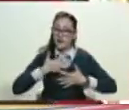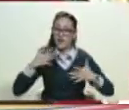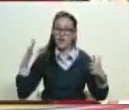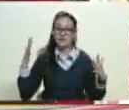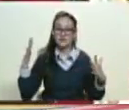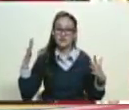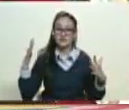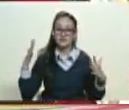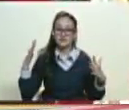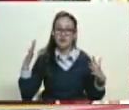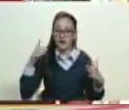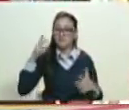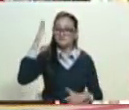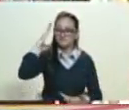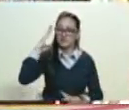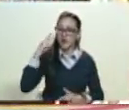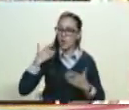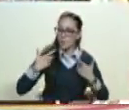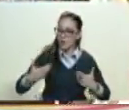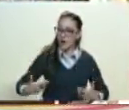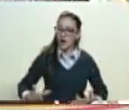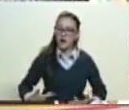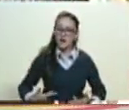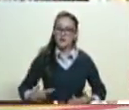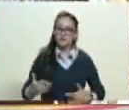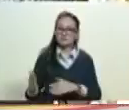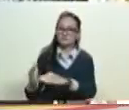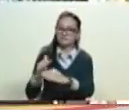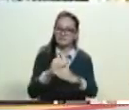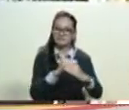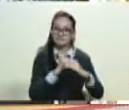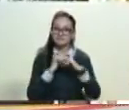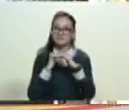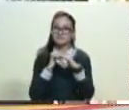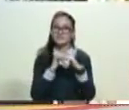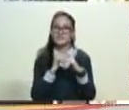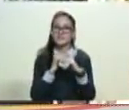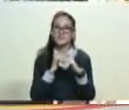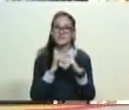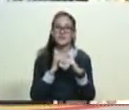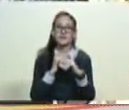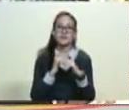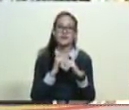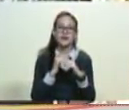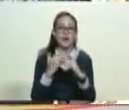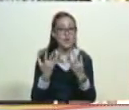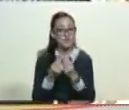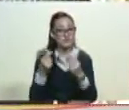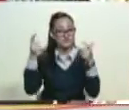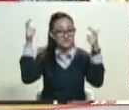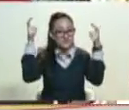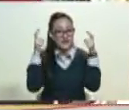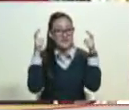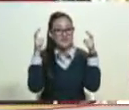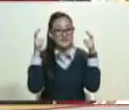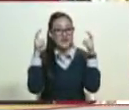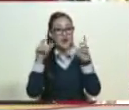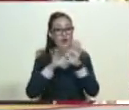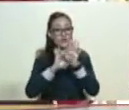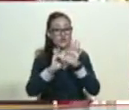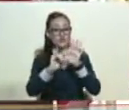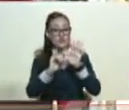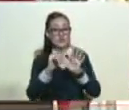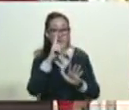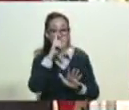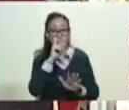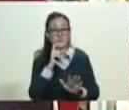Se vio reconocido como ser humano a través de la igualdad con el comandante Hugo Chávez, con la constituyente